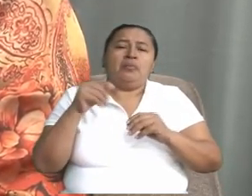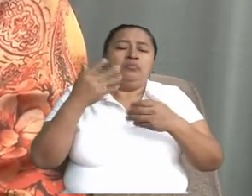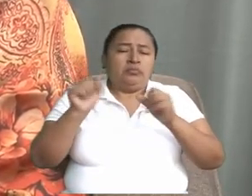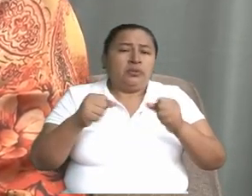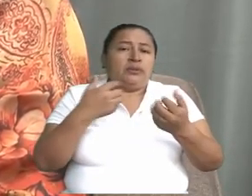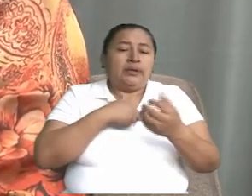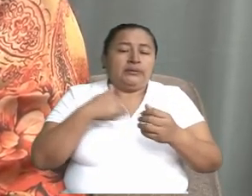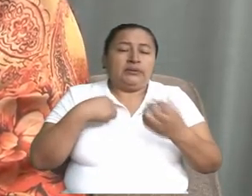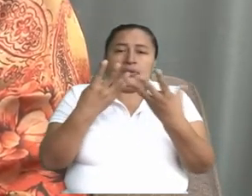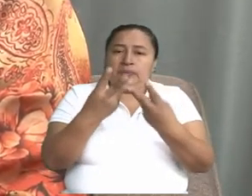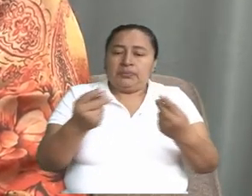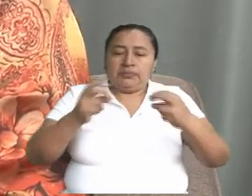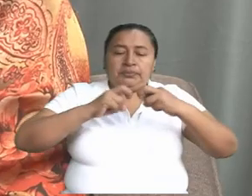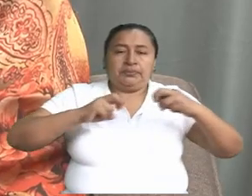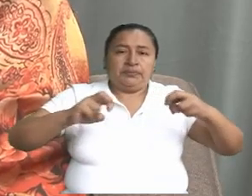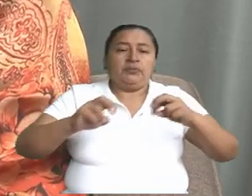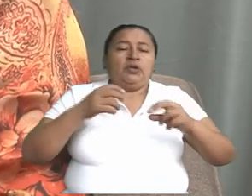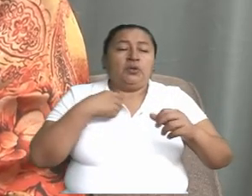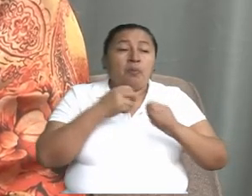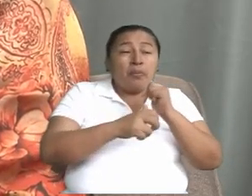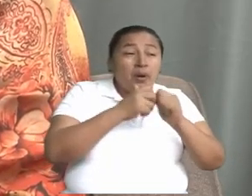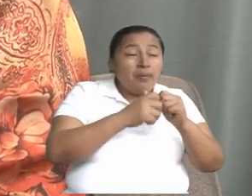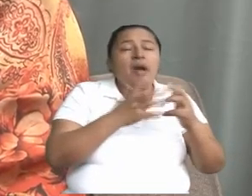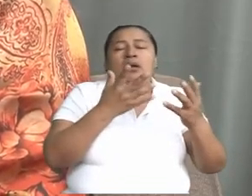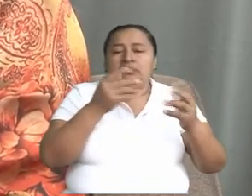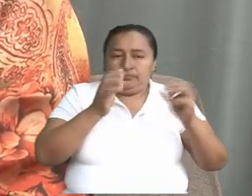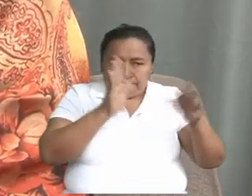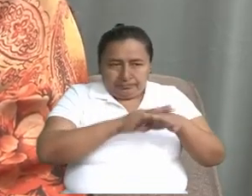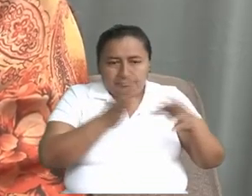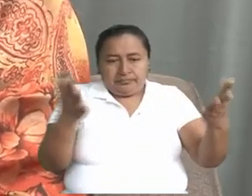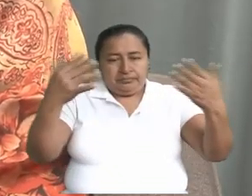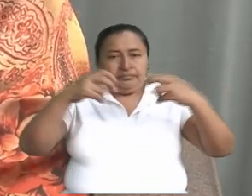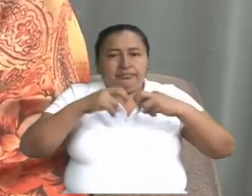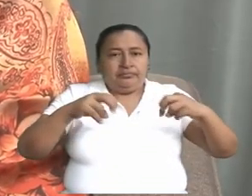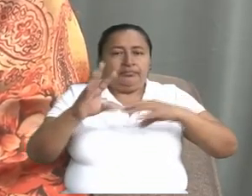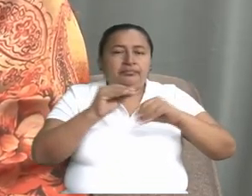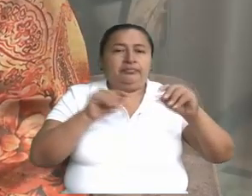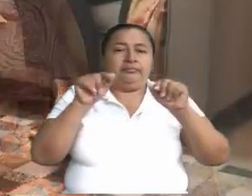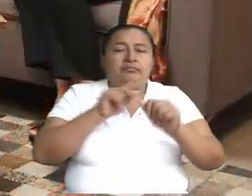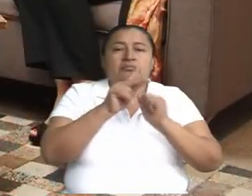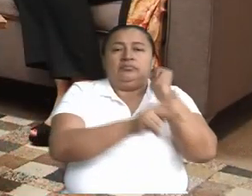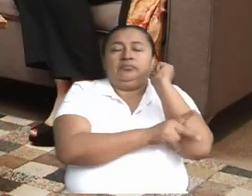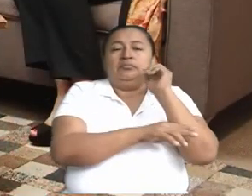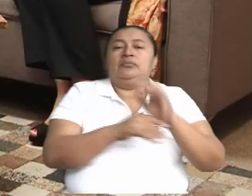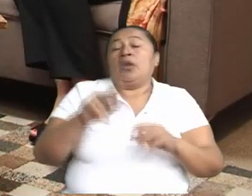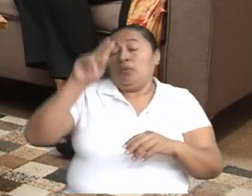soluciones pacíficas de los conflictos entre los países. Una